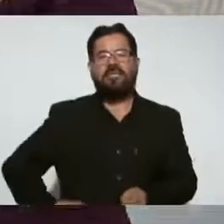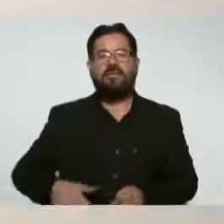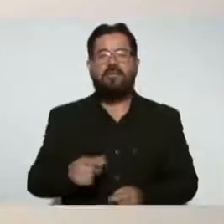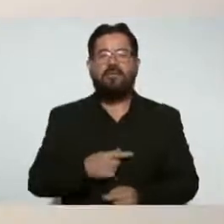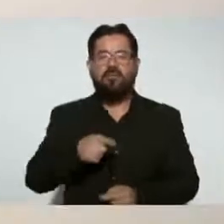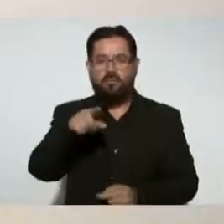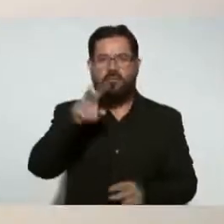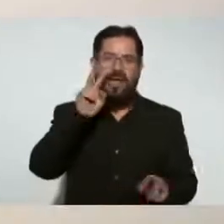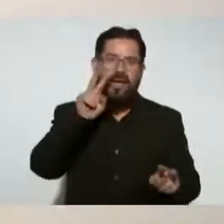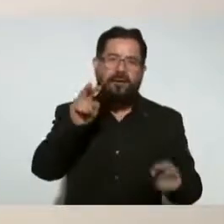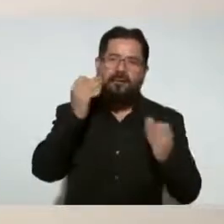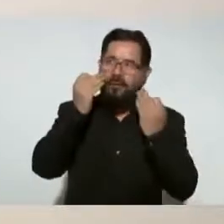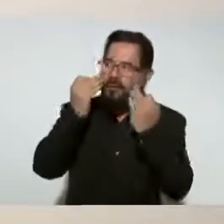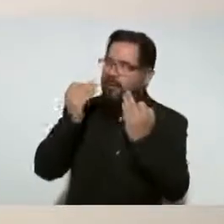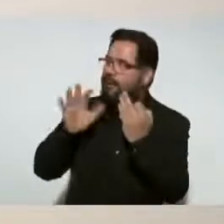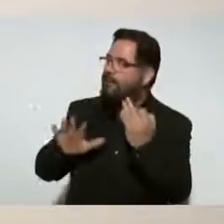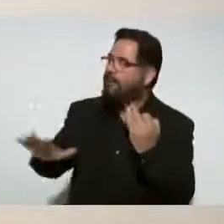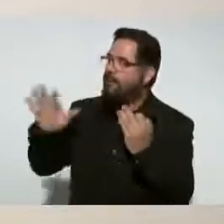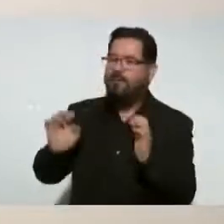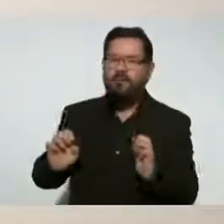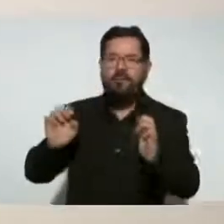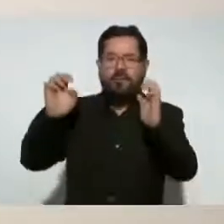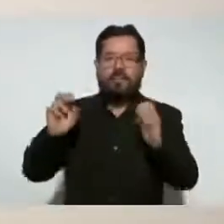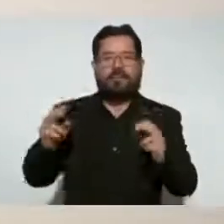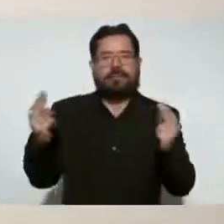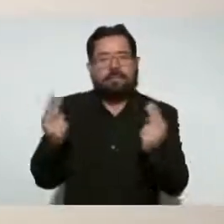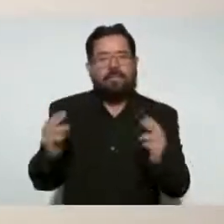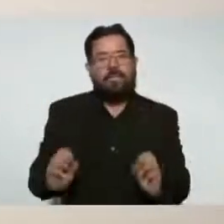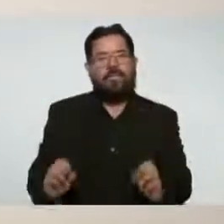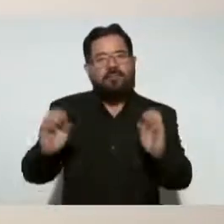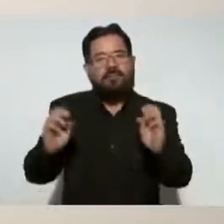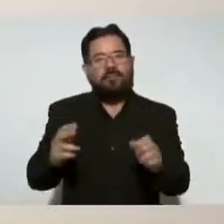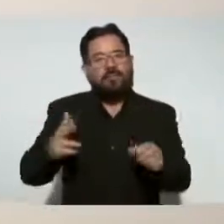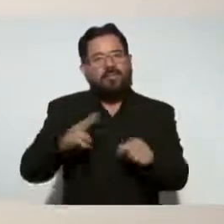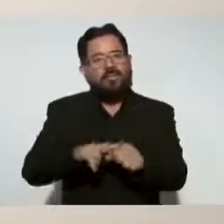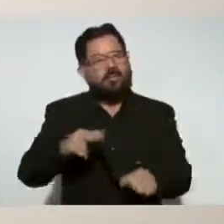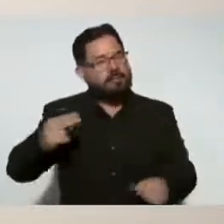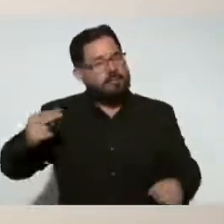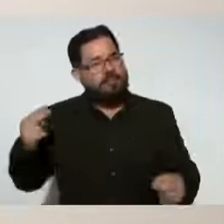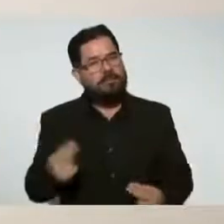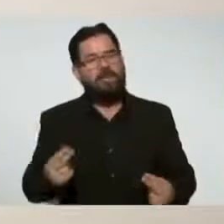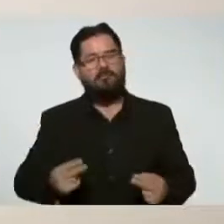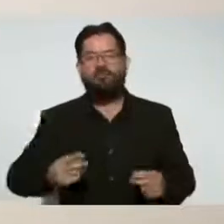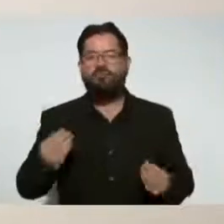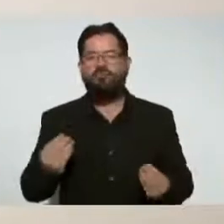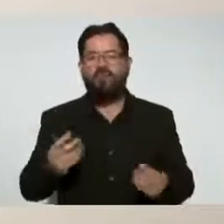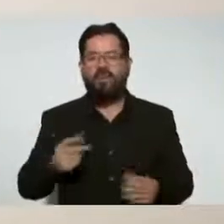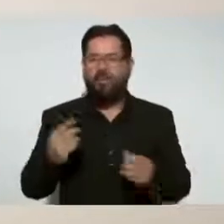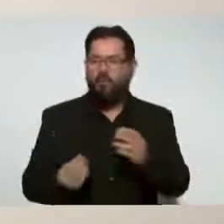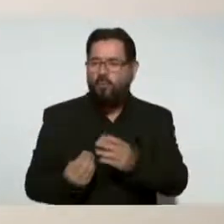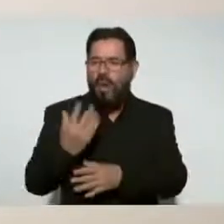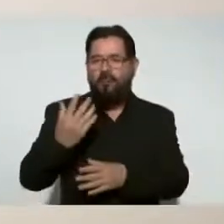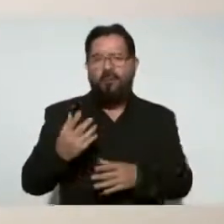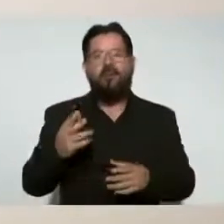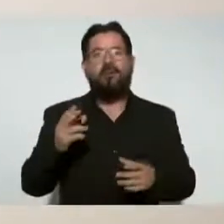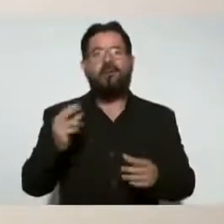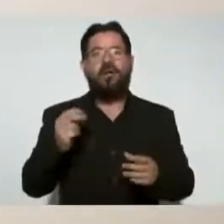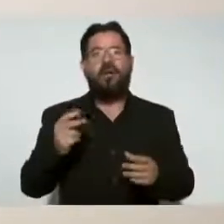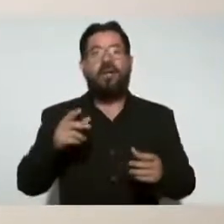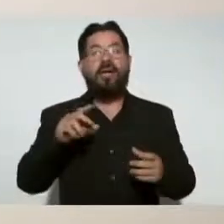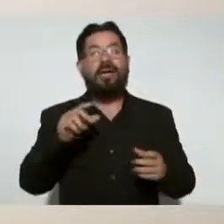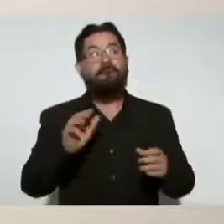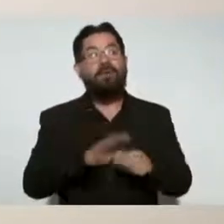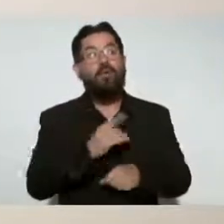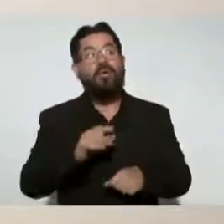ya lo vio, es una obra muy sentida, insisto, y siempre lo he dicho, no estamos haciendo un hospital nuevo, es una sustitución